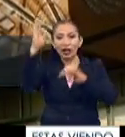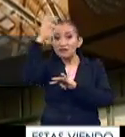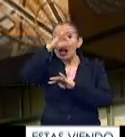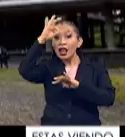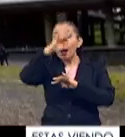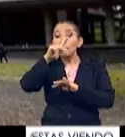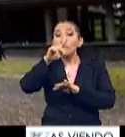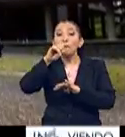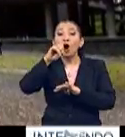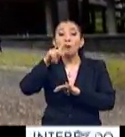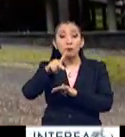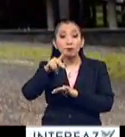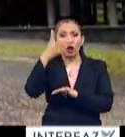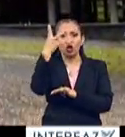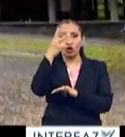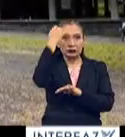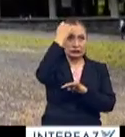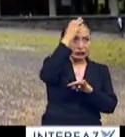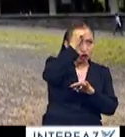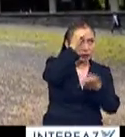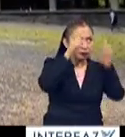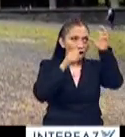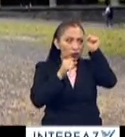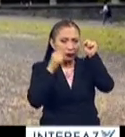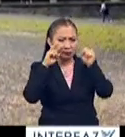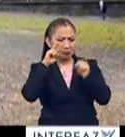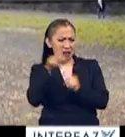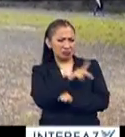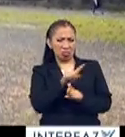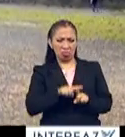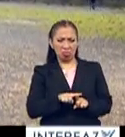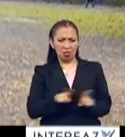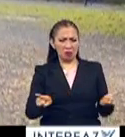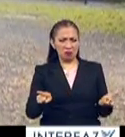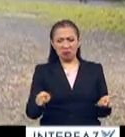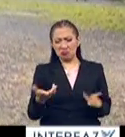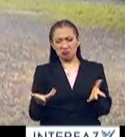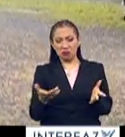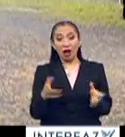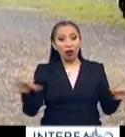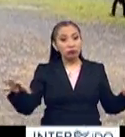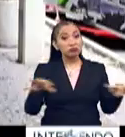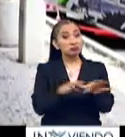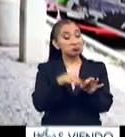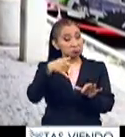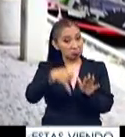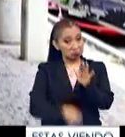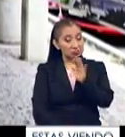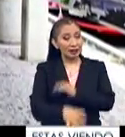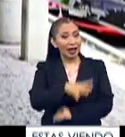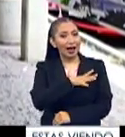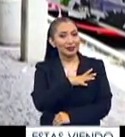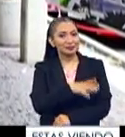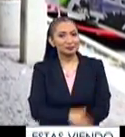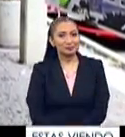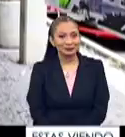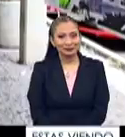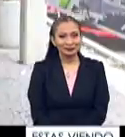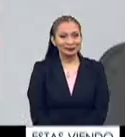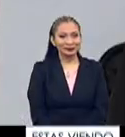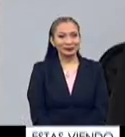filosofía pop. Dos conceptos que, aunque a primera vista tendrían poco en común, están profundamente